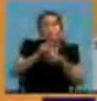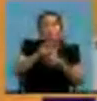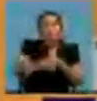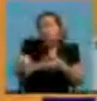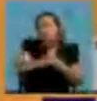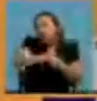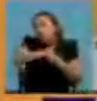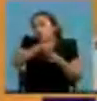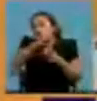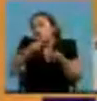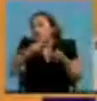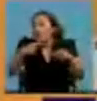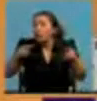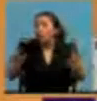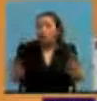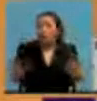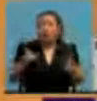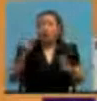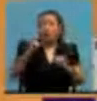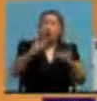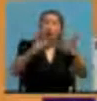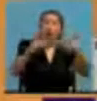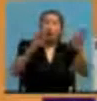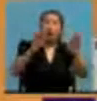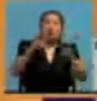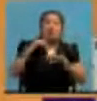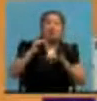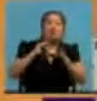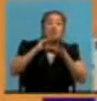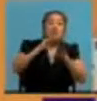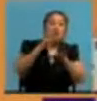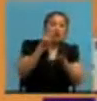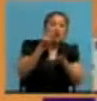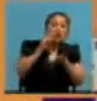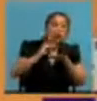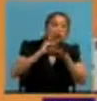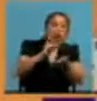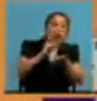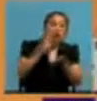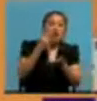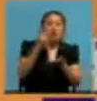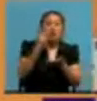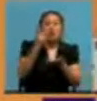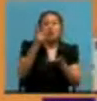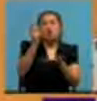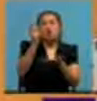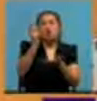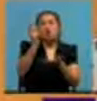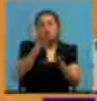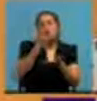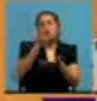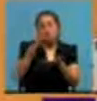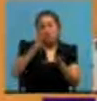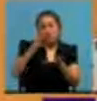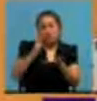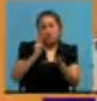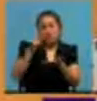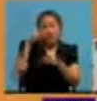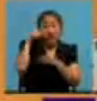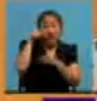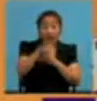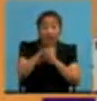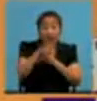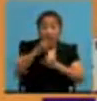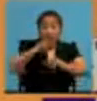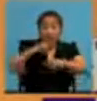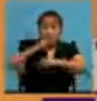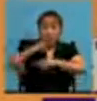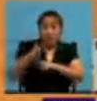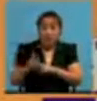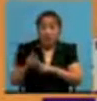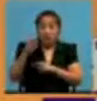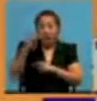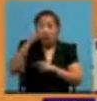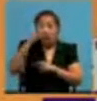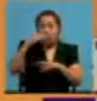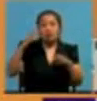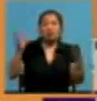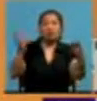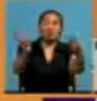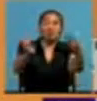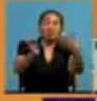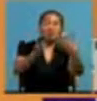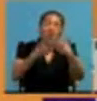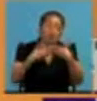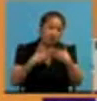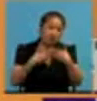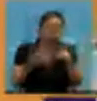tal vez de otros rubros abren invierten pero muchas veces están dos o tres meses dentro del mercado jujeño y